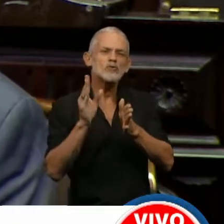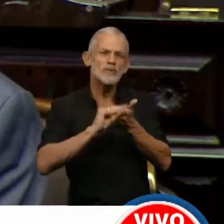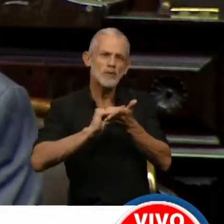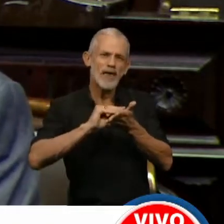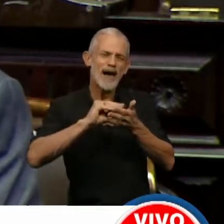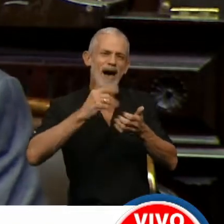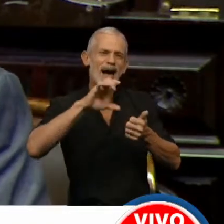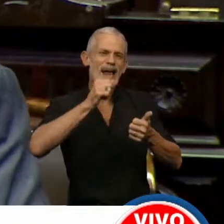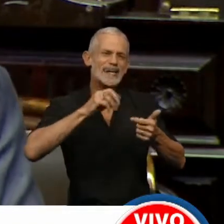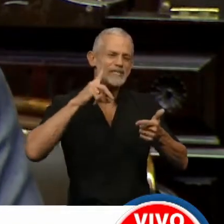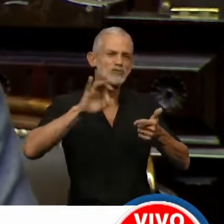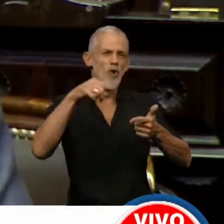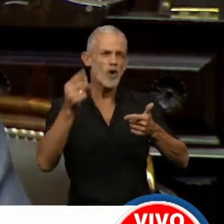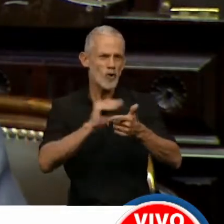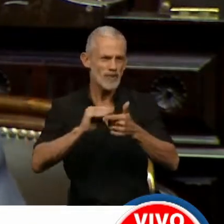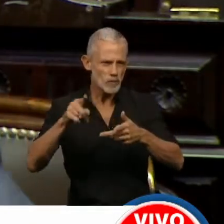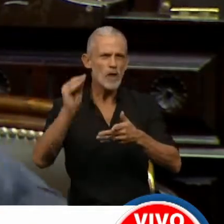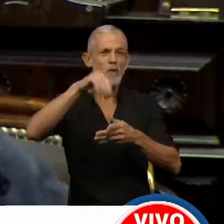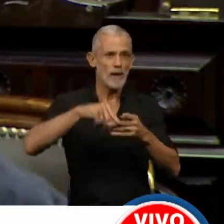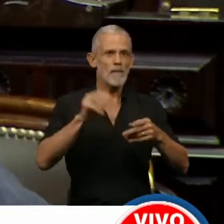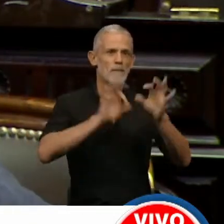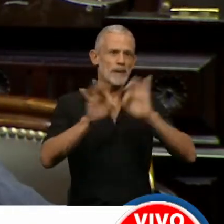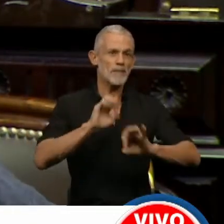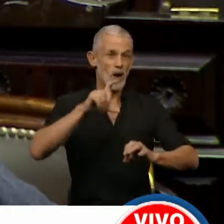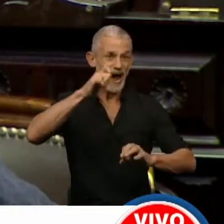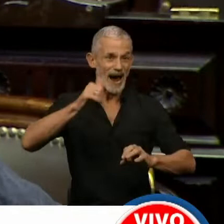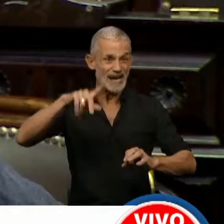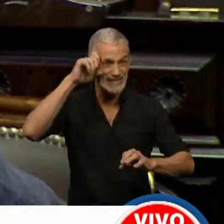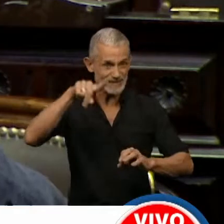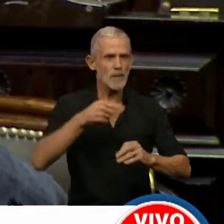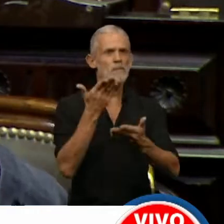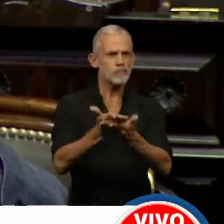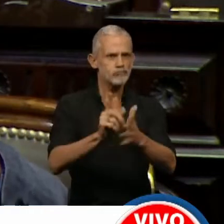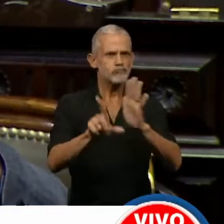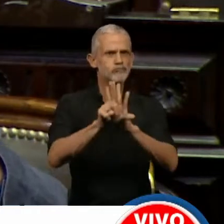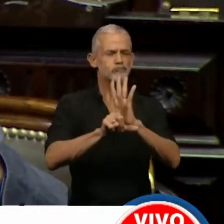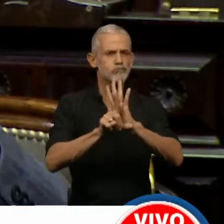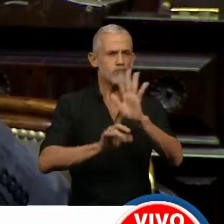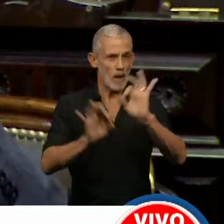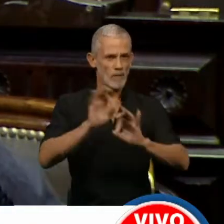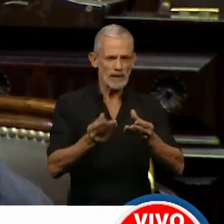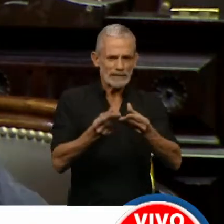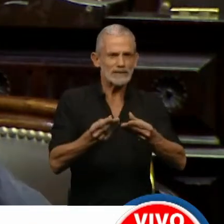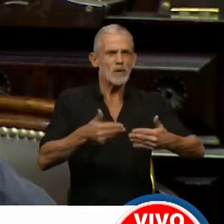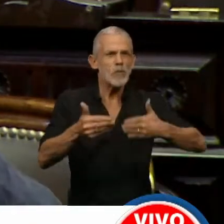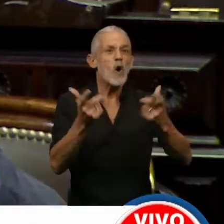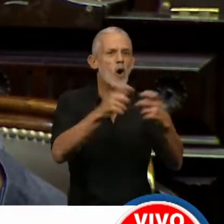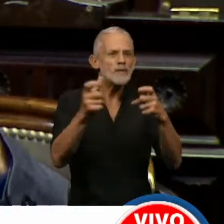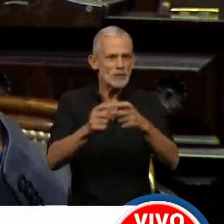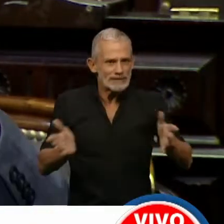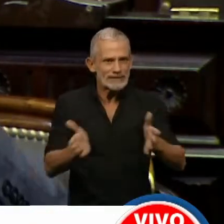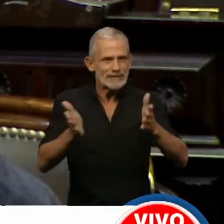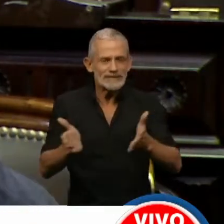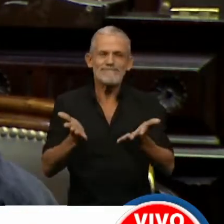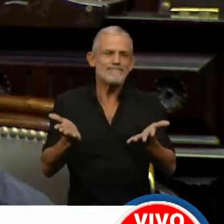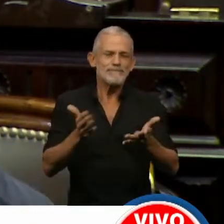y el diputado Alejandro Cacase, presentamos un proyecto de ley para formalizar esta propuesta. Luego intentamos darle curso en comisiones y